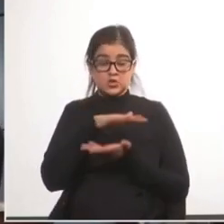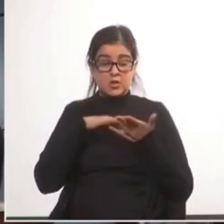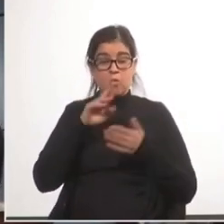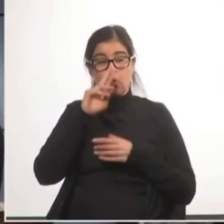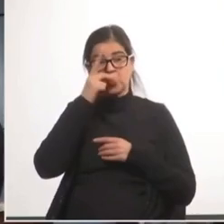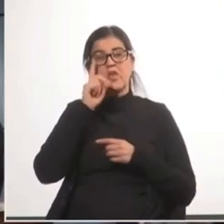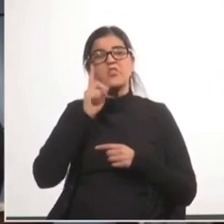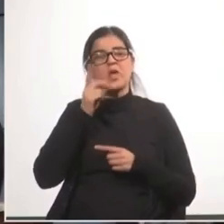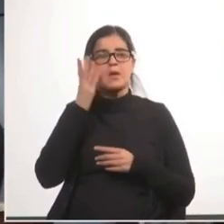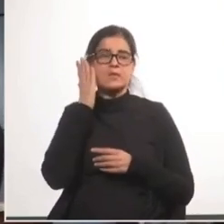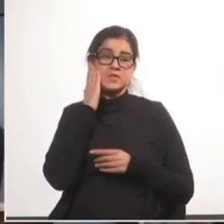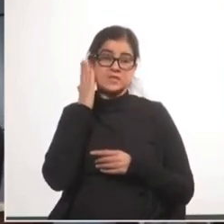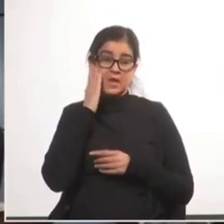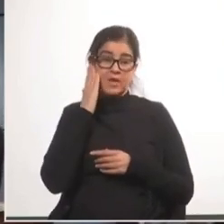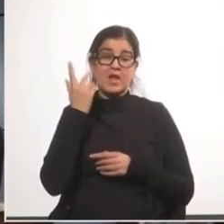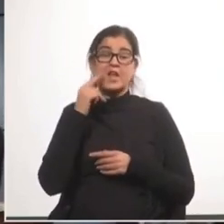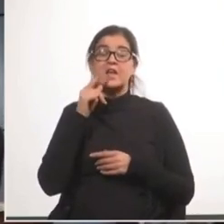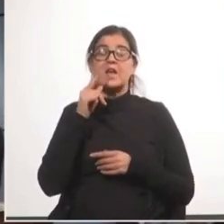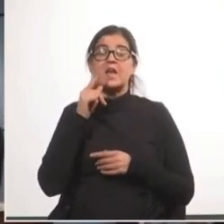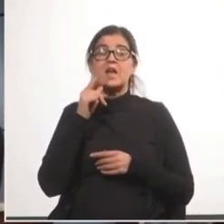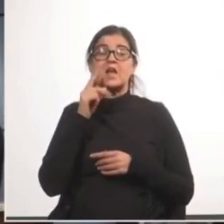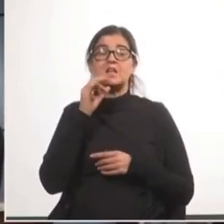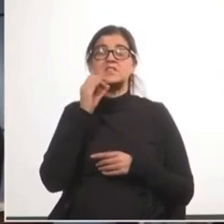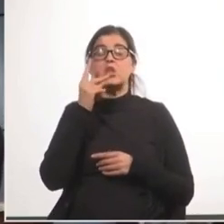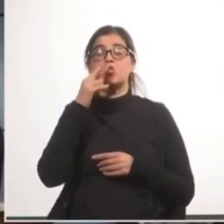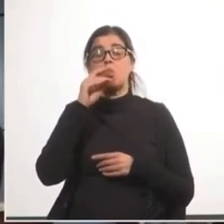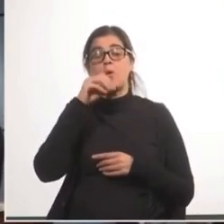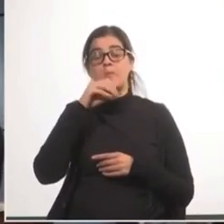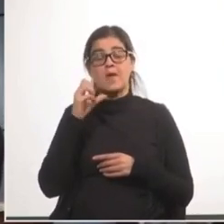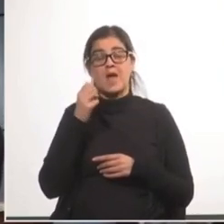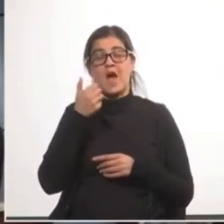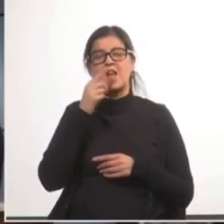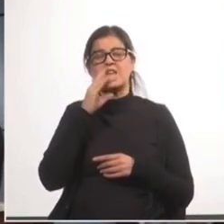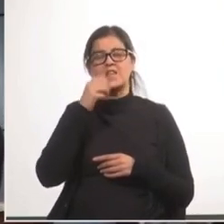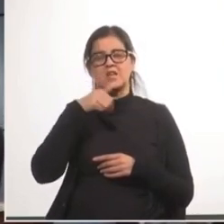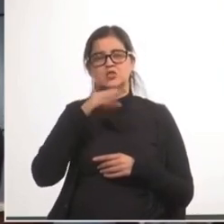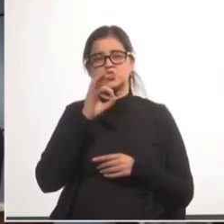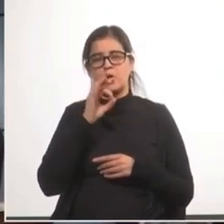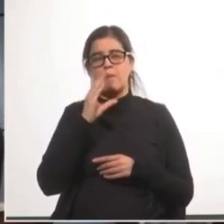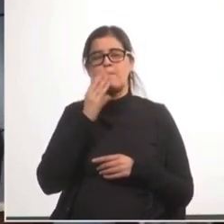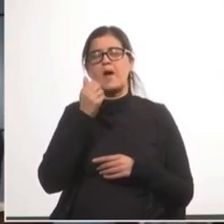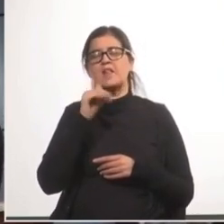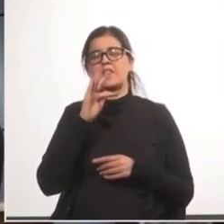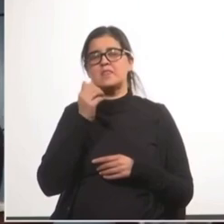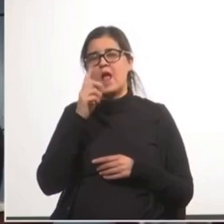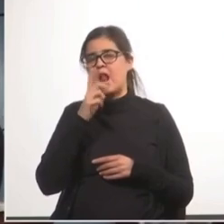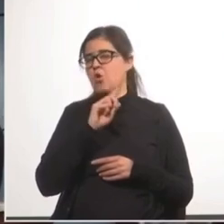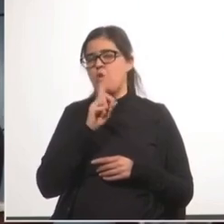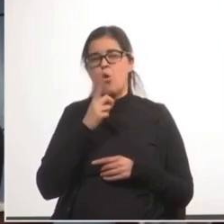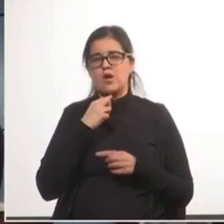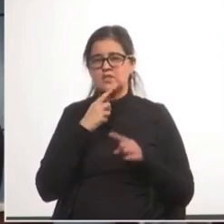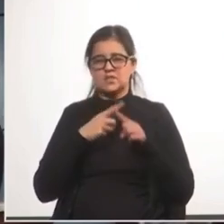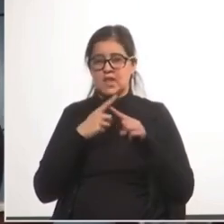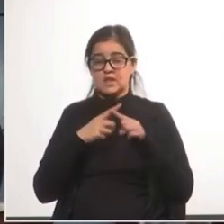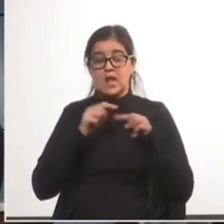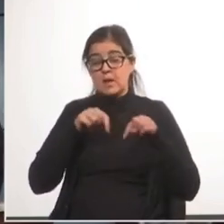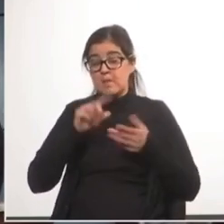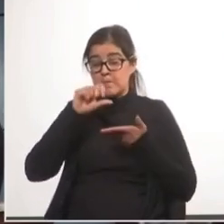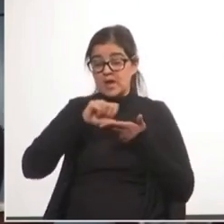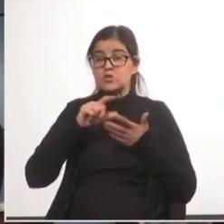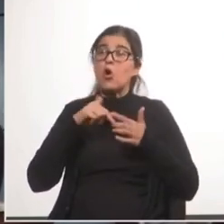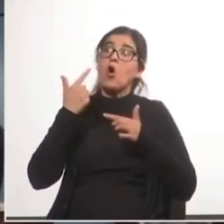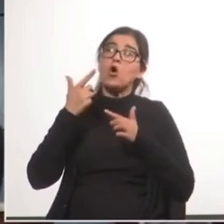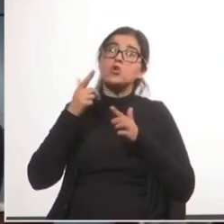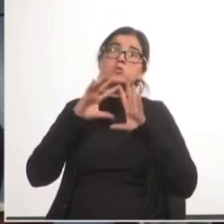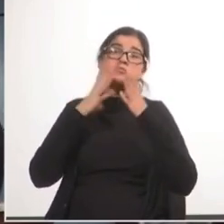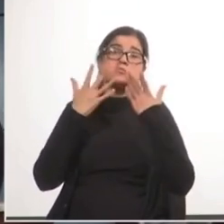debe saber que el síndrome de alienación parental no existe, ni en nuestro país ni en ninguna